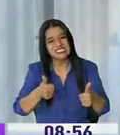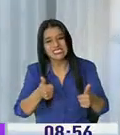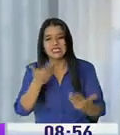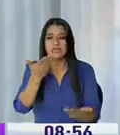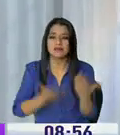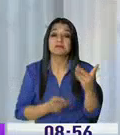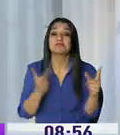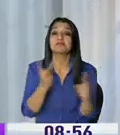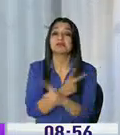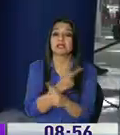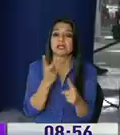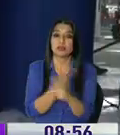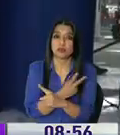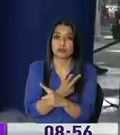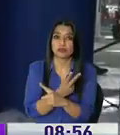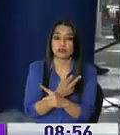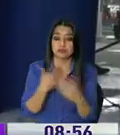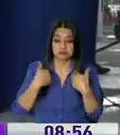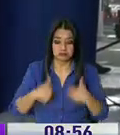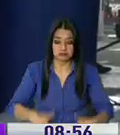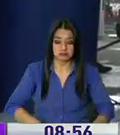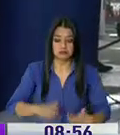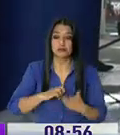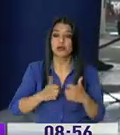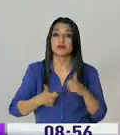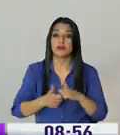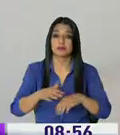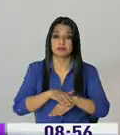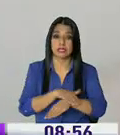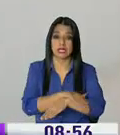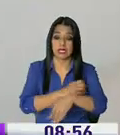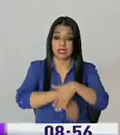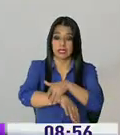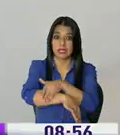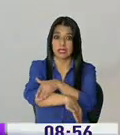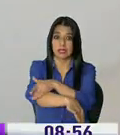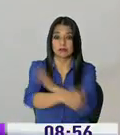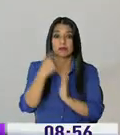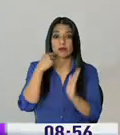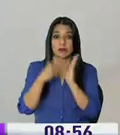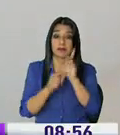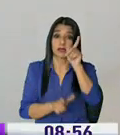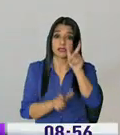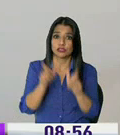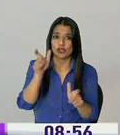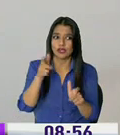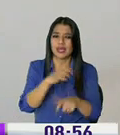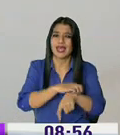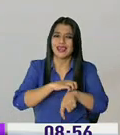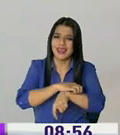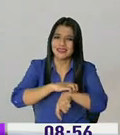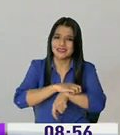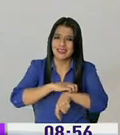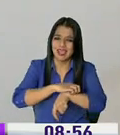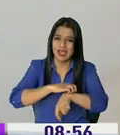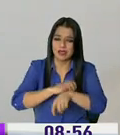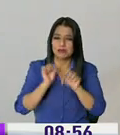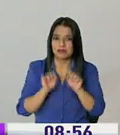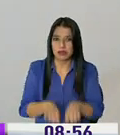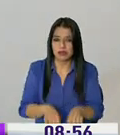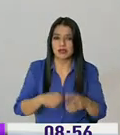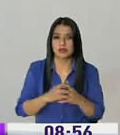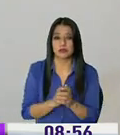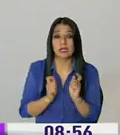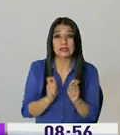considerar lo que puede ocasionar problemas de la piel. Muchas personas que pueden desarrollar situaciones alérgicas. El alcohol es